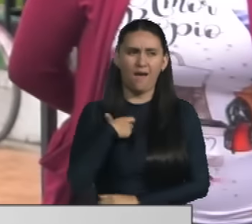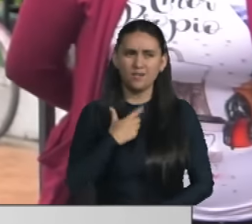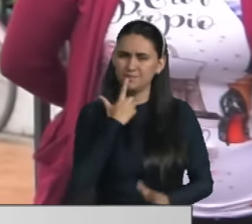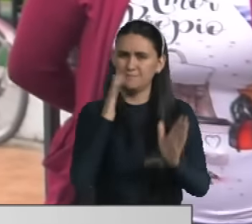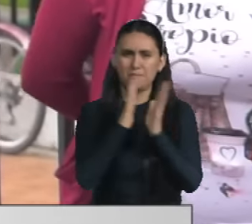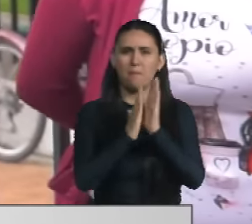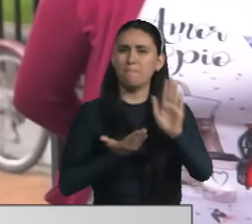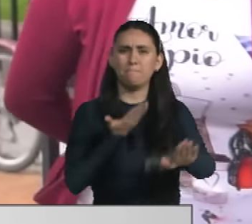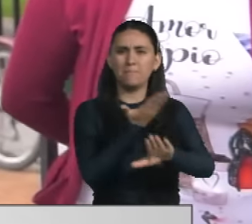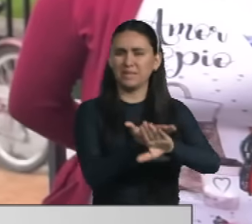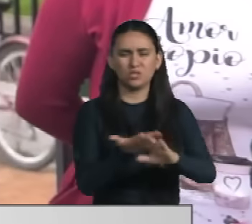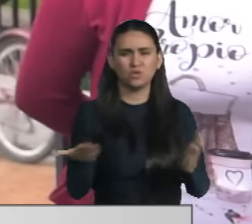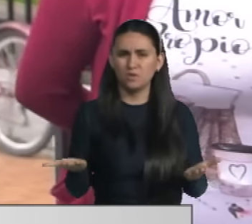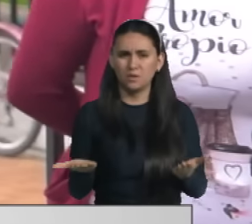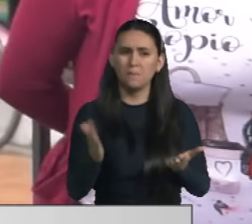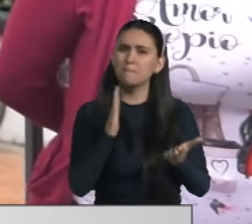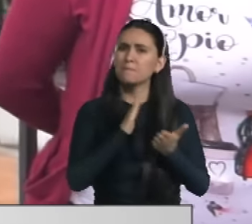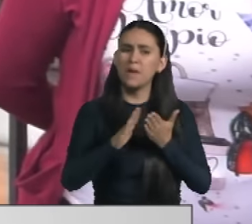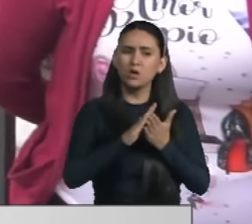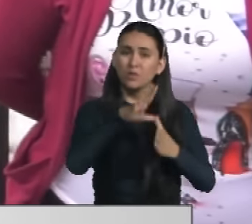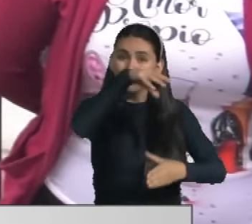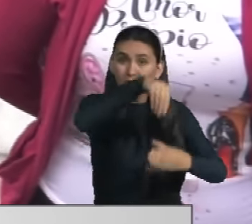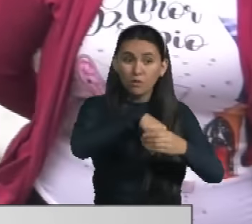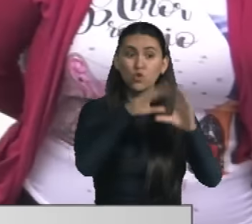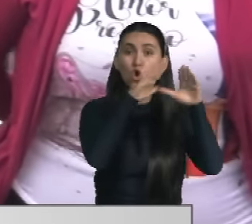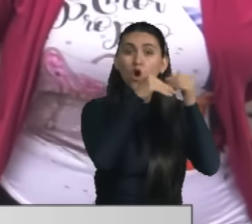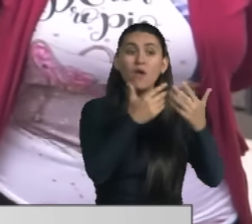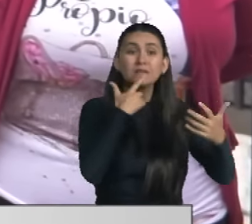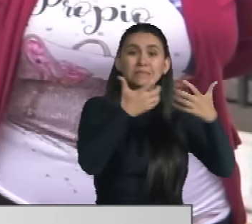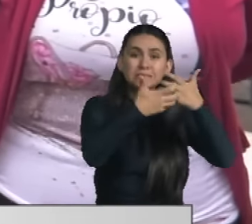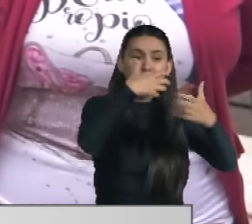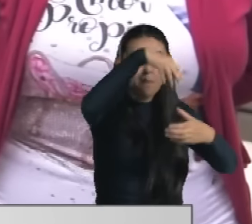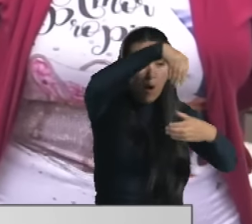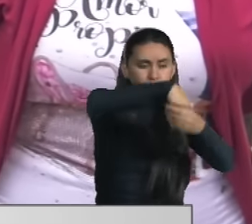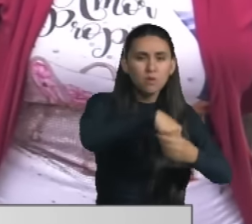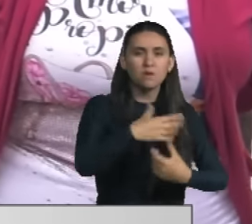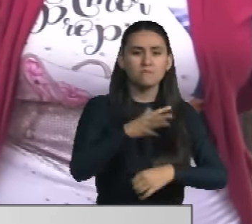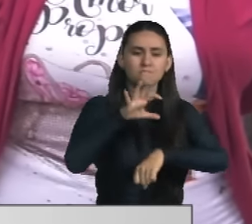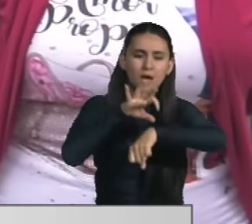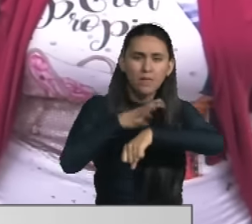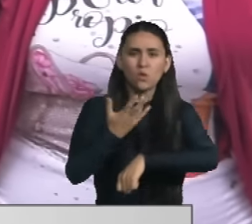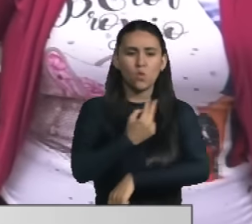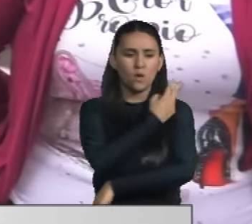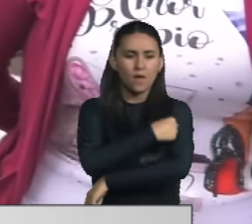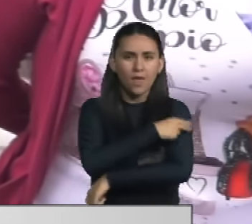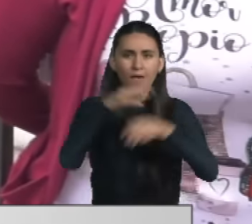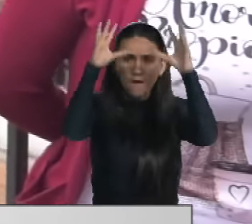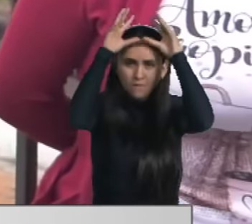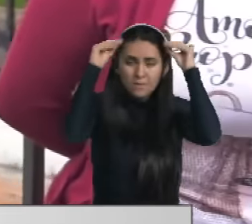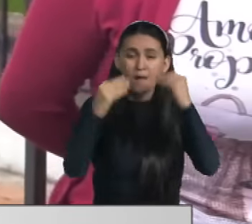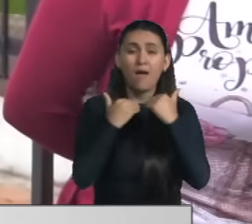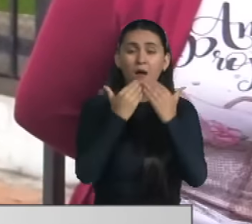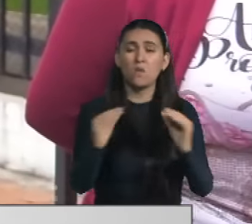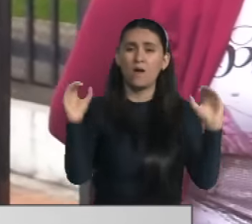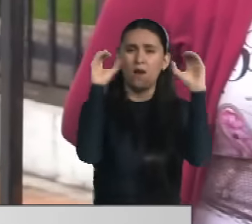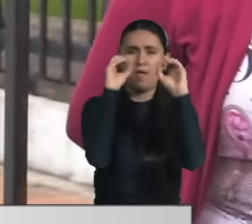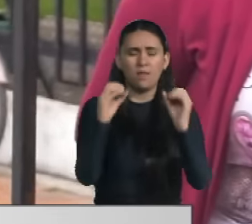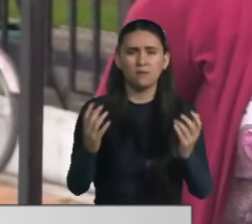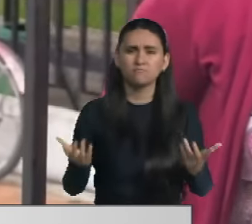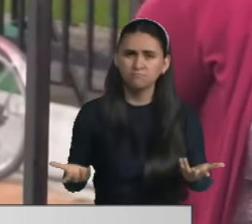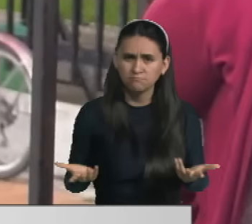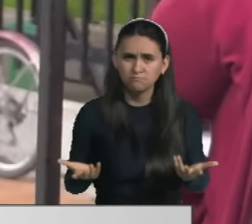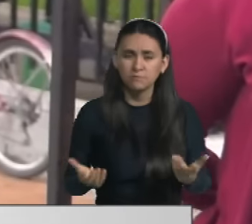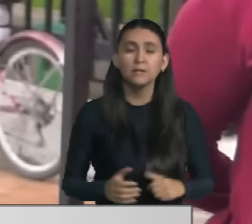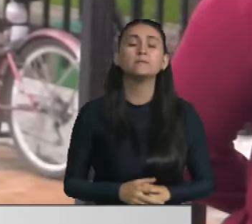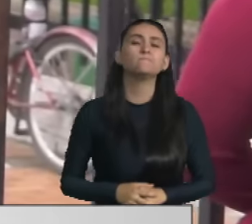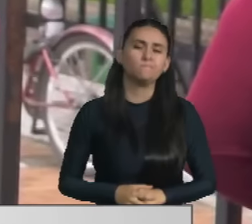porque no habría un sistema para atender la salud de los niños en este tipo de casos. Bienvenida a Noticentro 1 CMI, ¿qué es lo que pasa aquí en la institución?